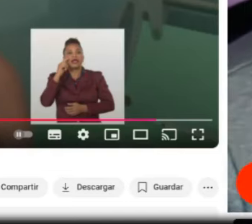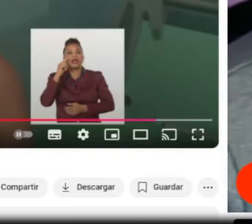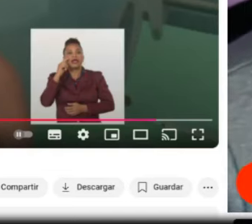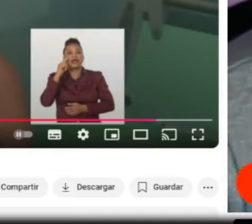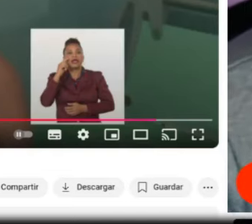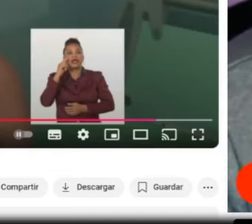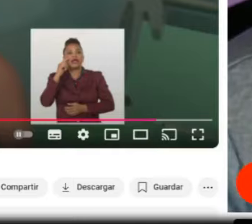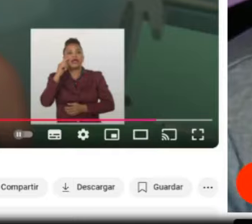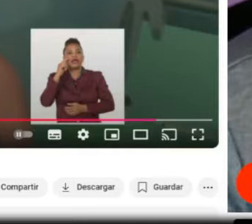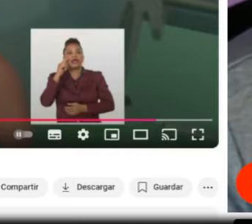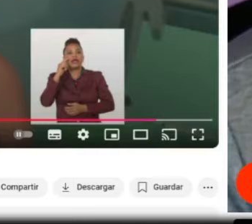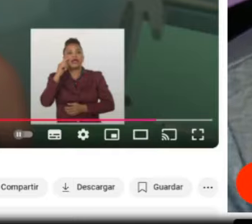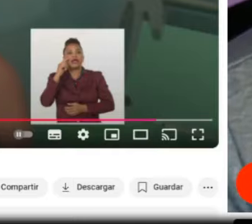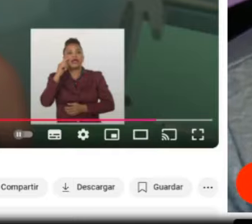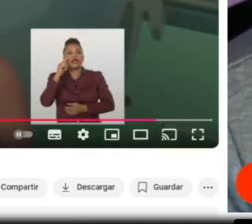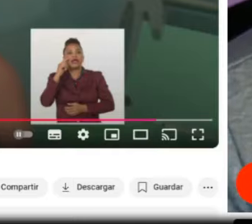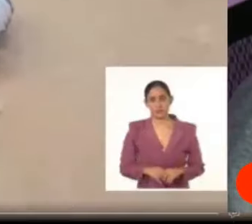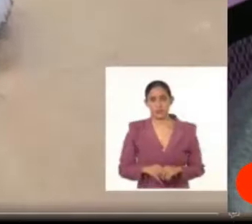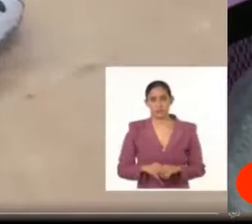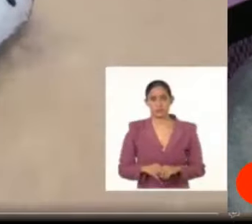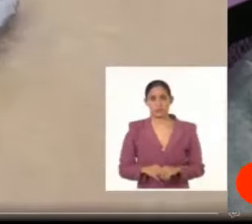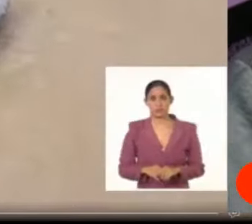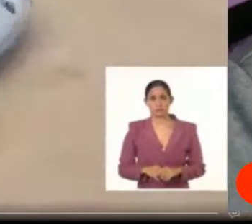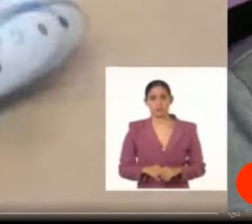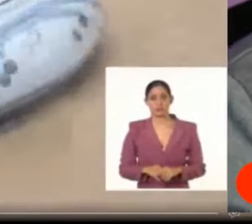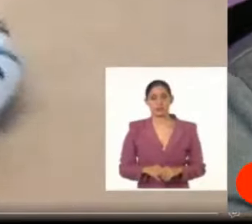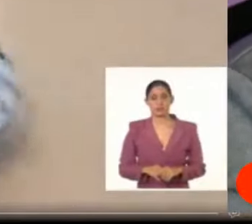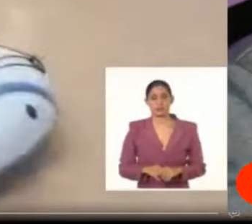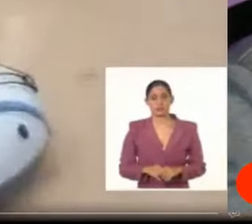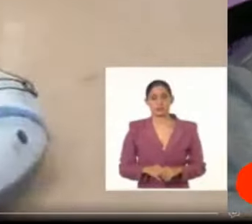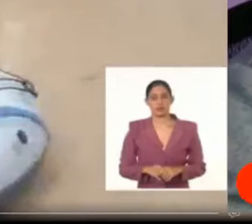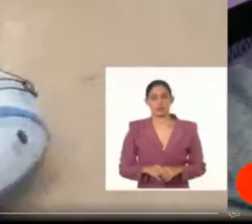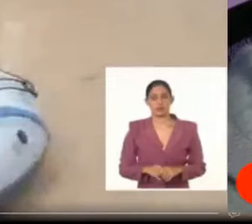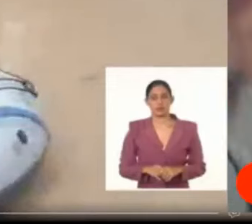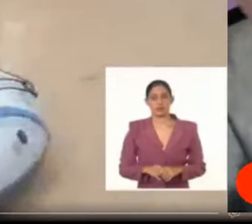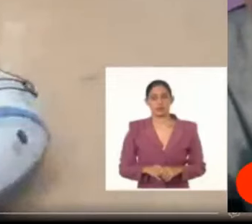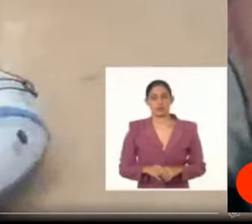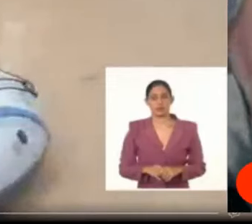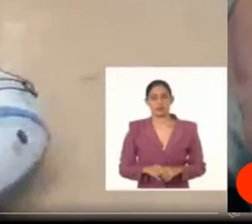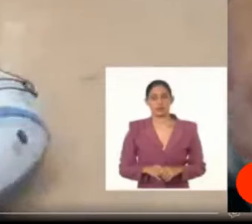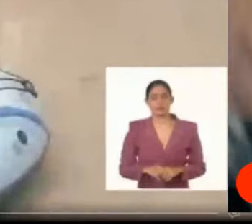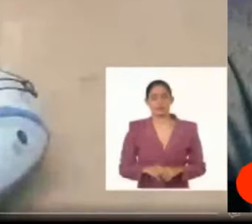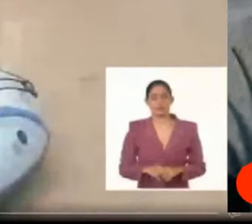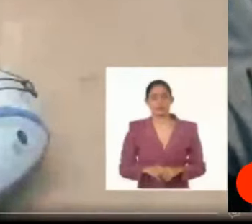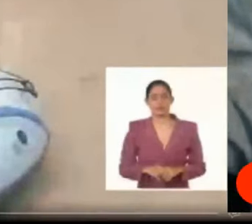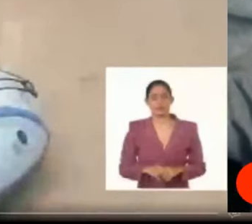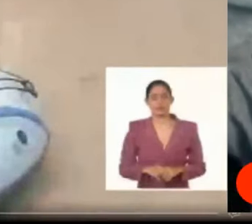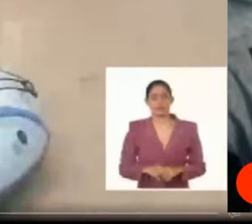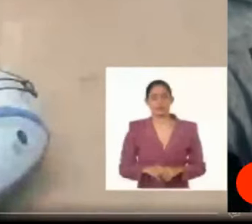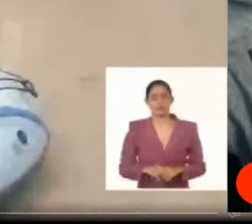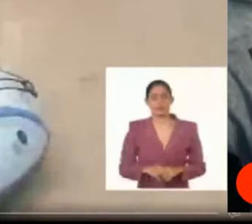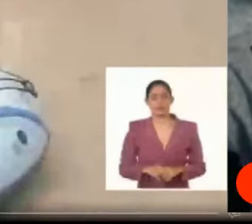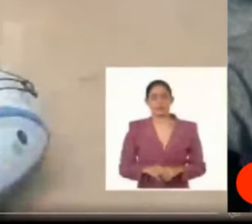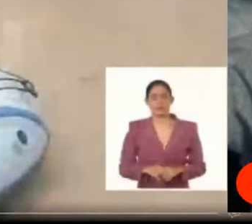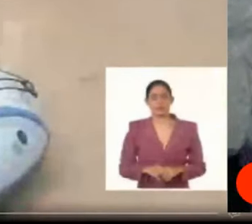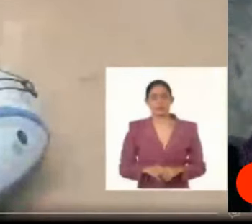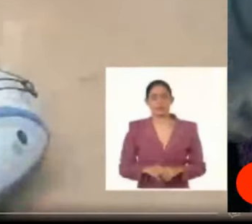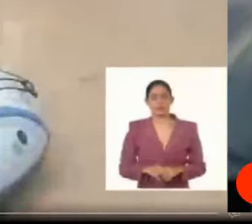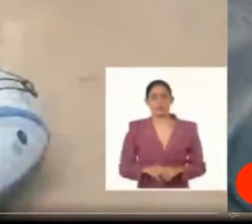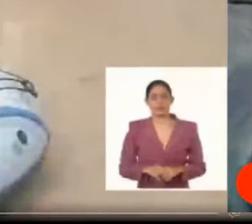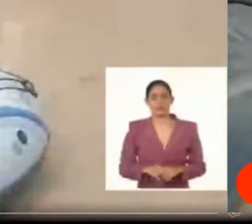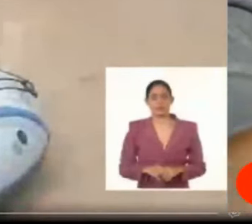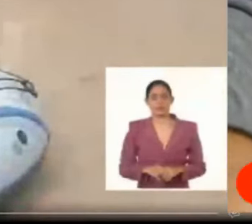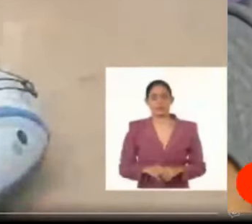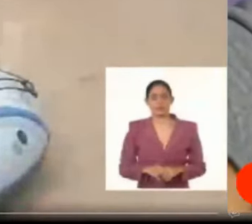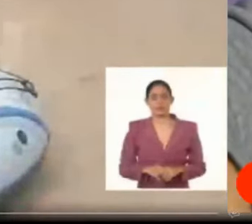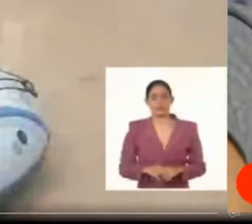la iglesia, bueno, ya serían otros 5 pesos. En medio del peligro. Esto es hoy, todavía a estas alturas, fíjate, aquí